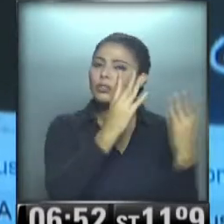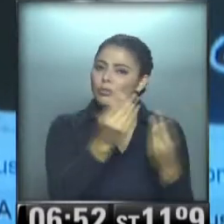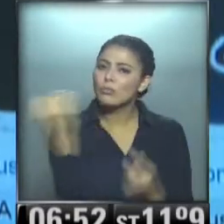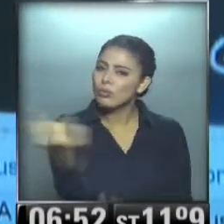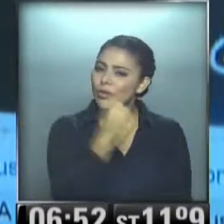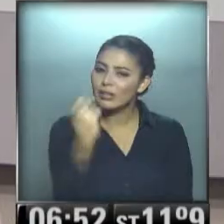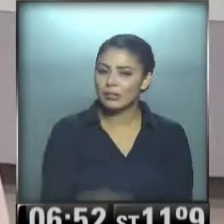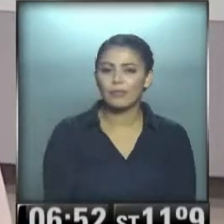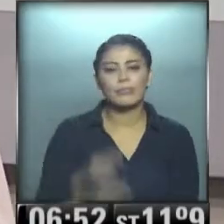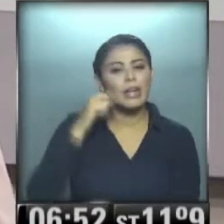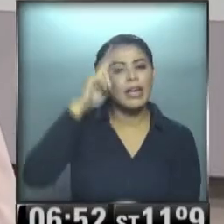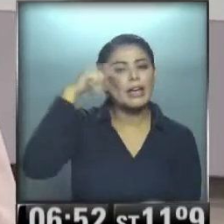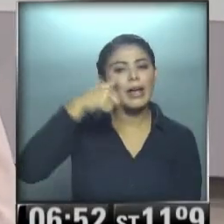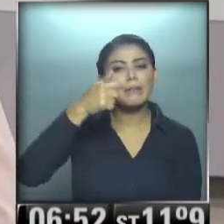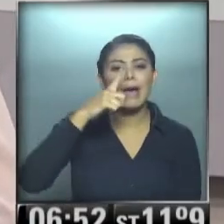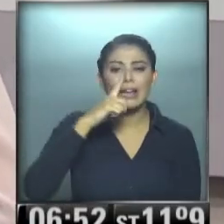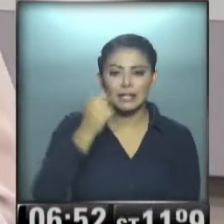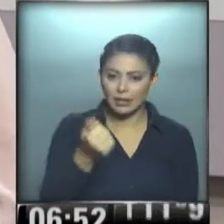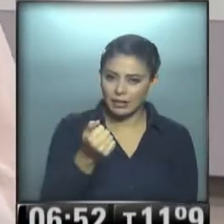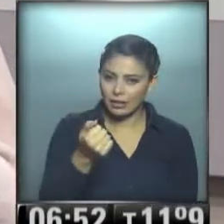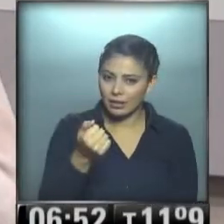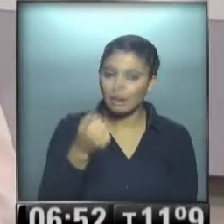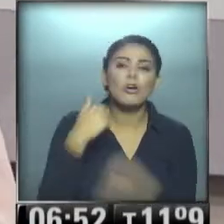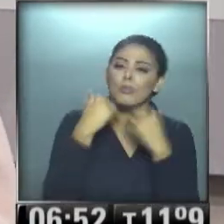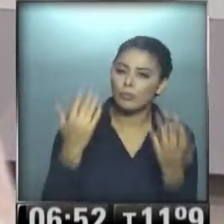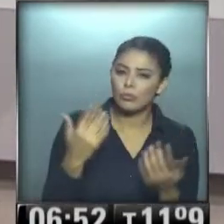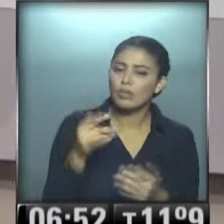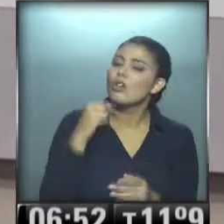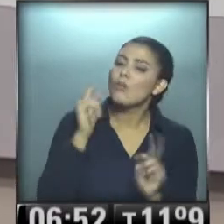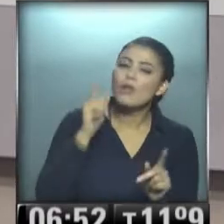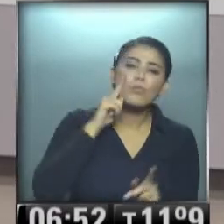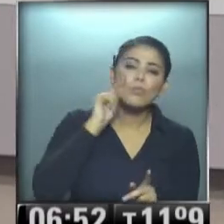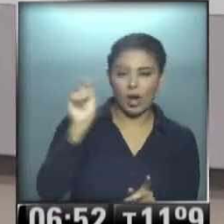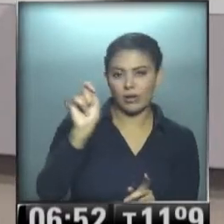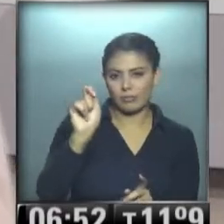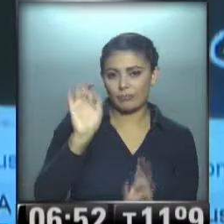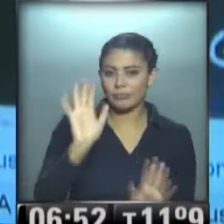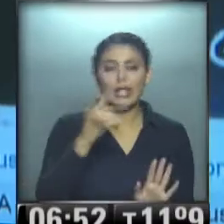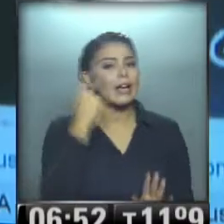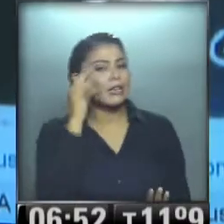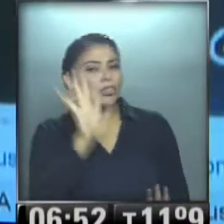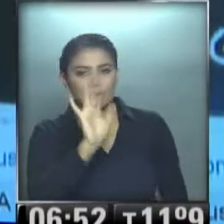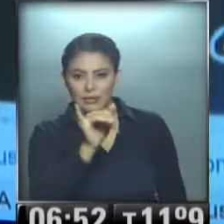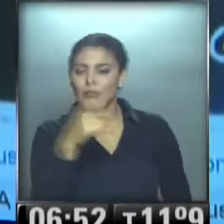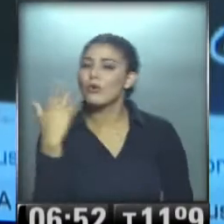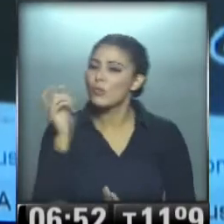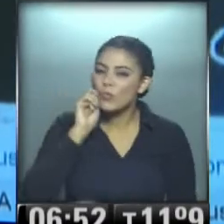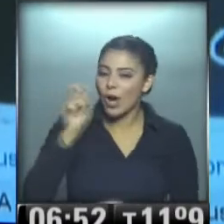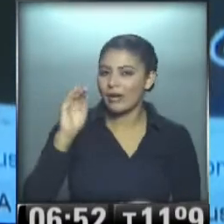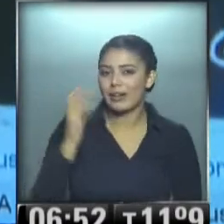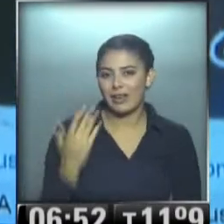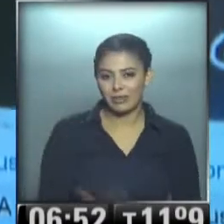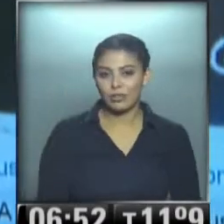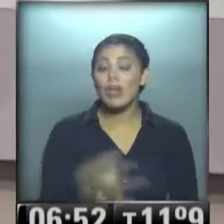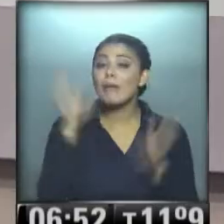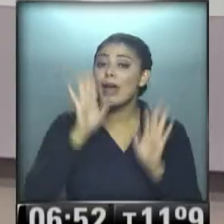brinda. ¿Germania o Germania? Estamos en la duda. Pero Germania, bueno, le mandamos un beso grande. Germania. Creo que es Germania. Ahí sí. Está, les mandamos un beso, grande.